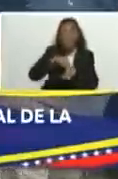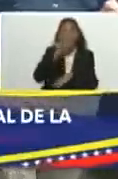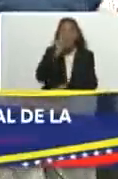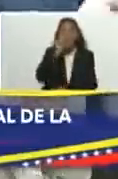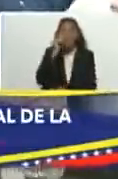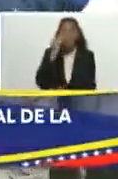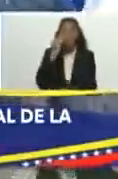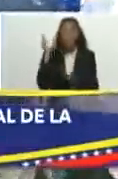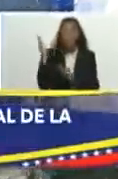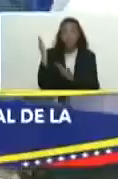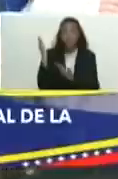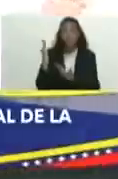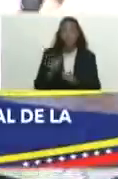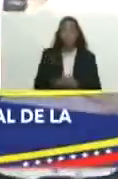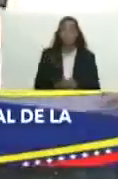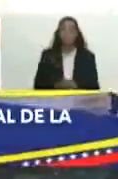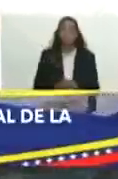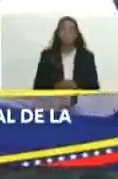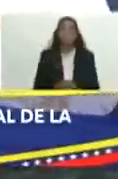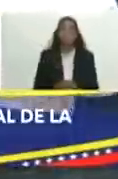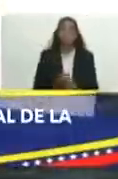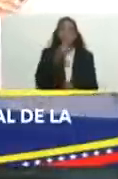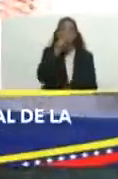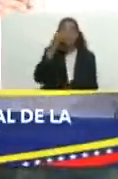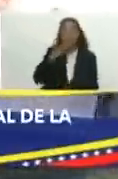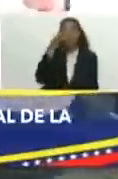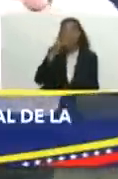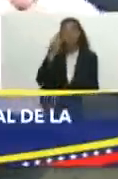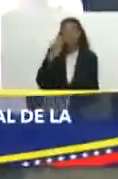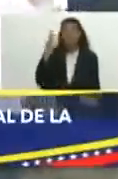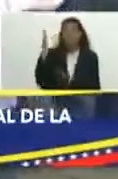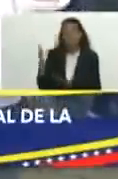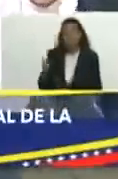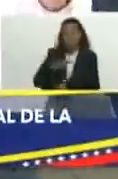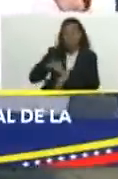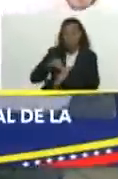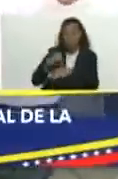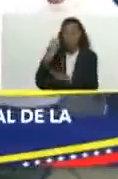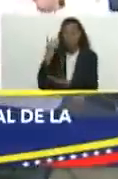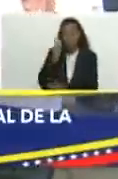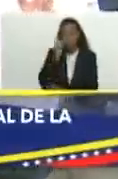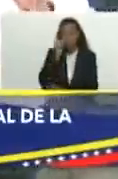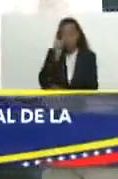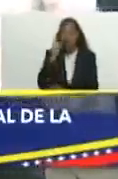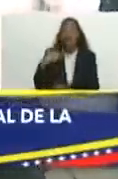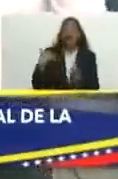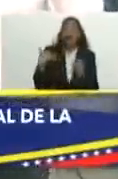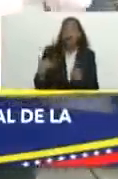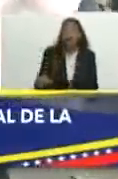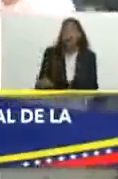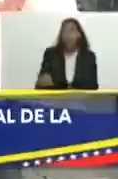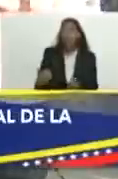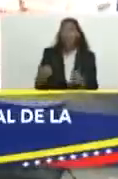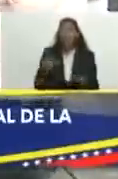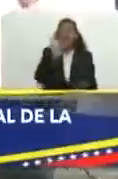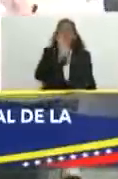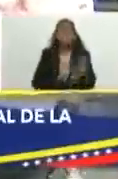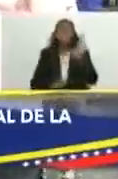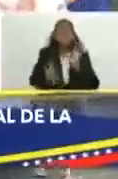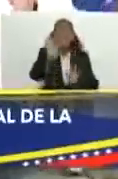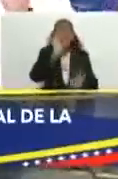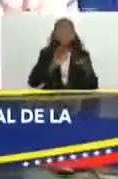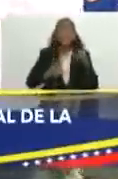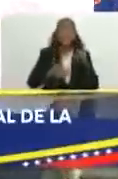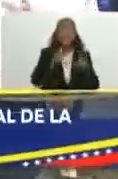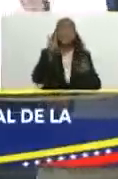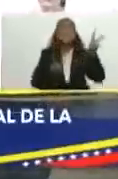me muestra Torrealba? Muy bien, buenas tardes, querido presidente. Aquí vamos a pasar ahora a una pequeña selección de exposiciones